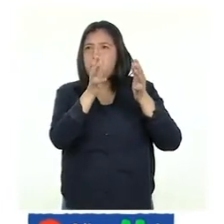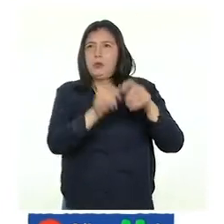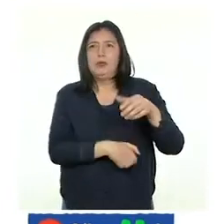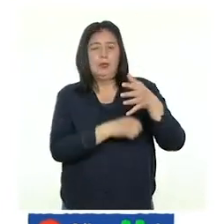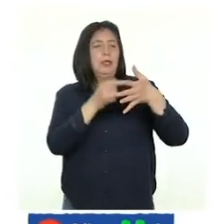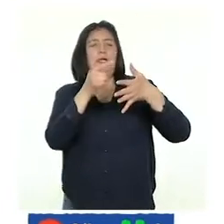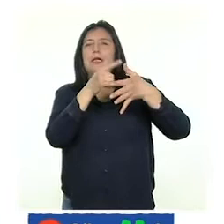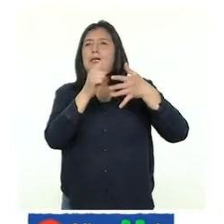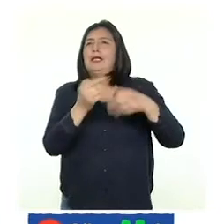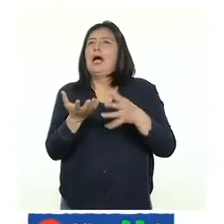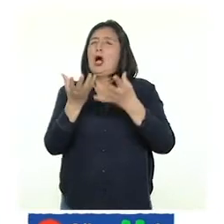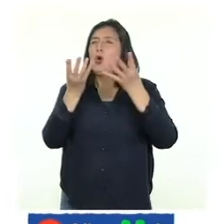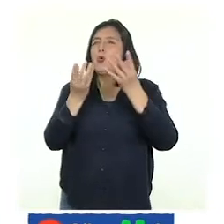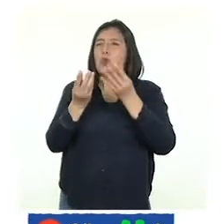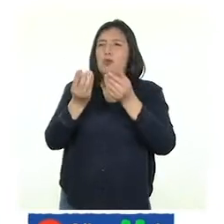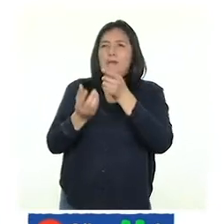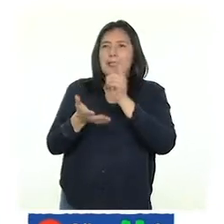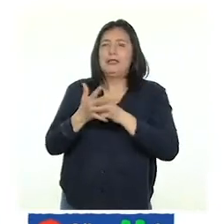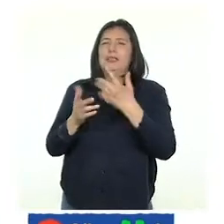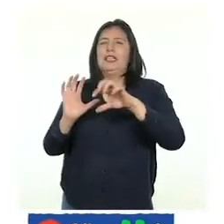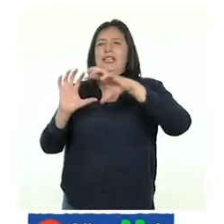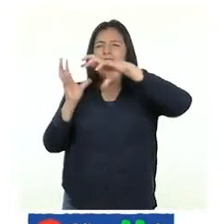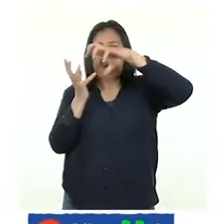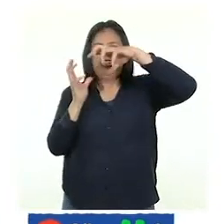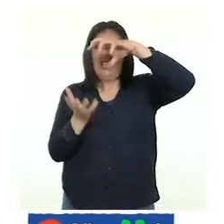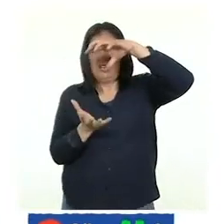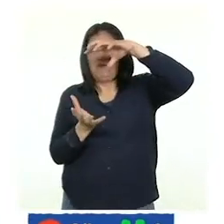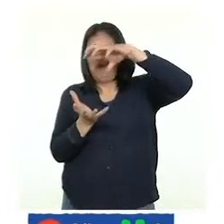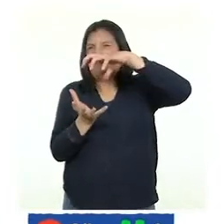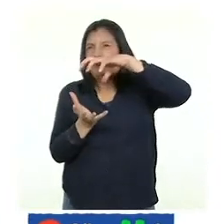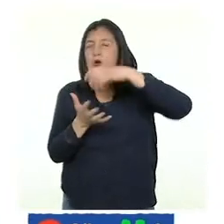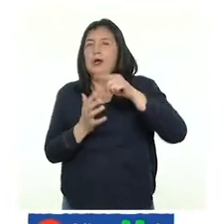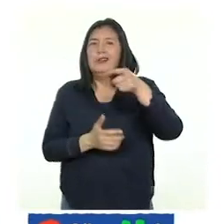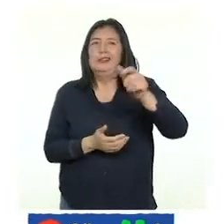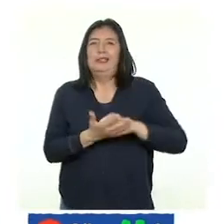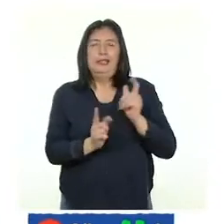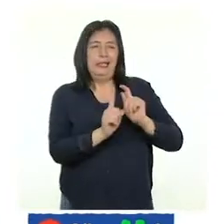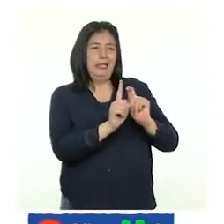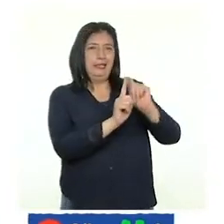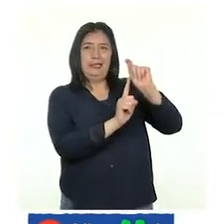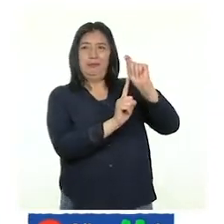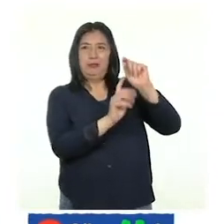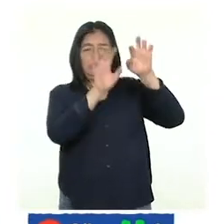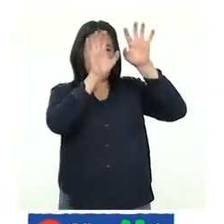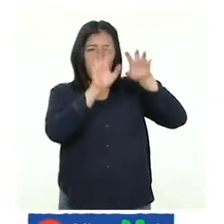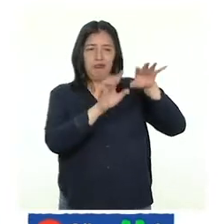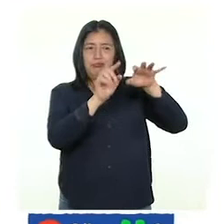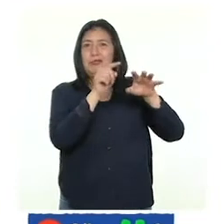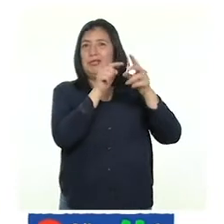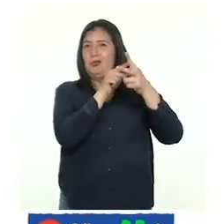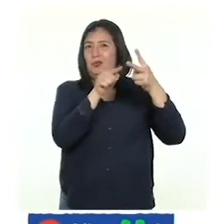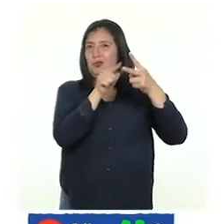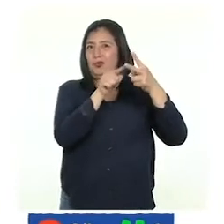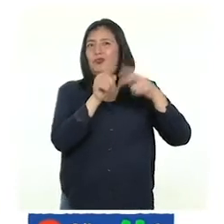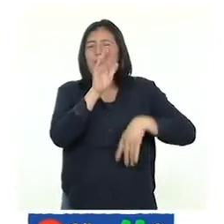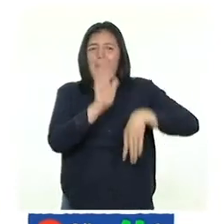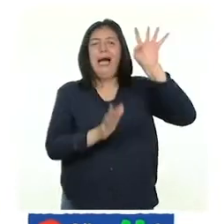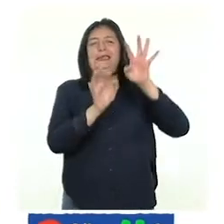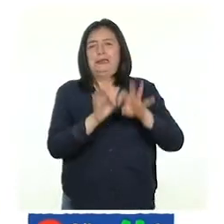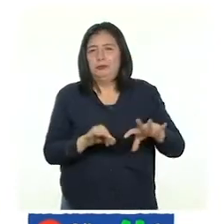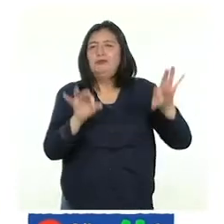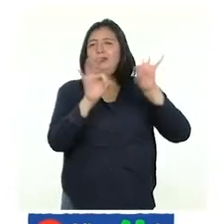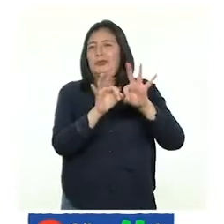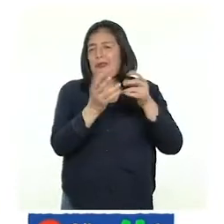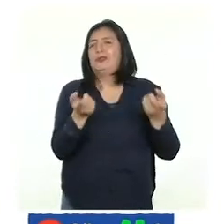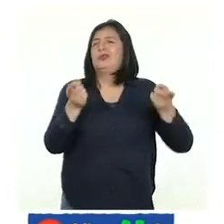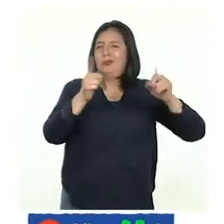humedad y la presión atmosférica, siendo la temperatura y precipitaciones los elementos más